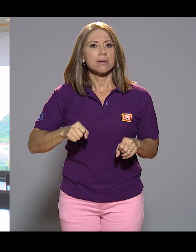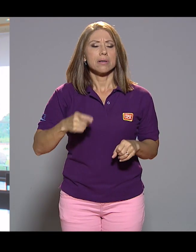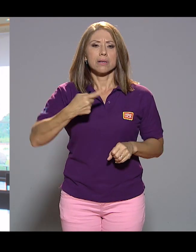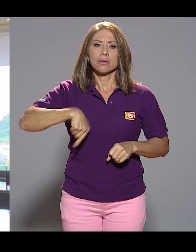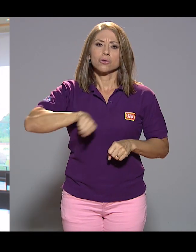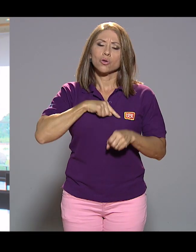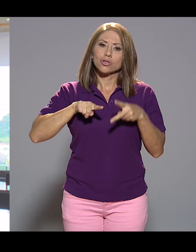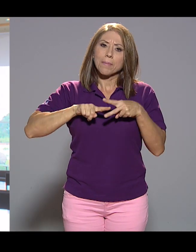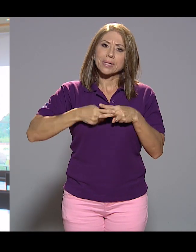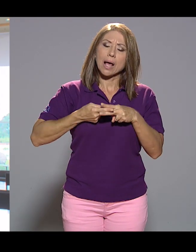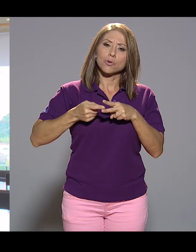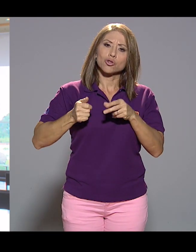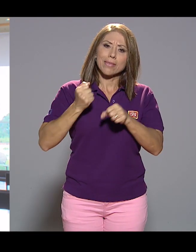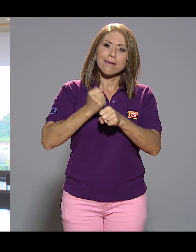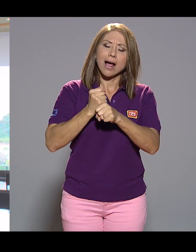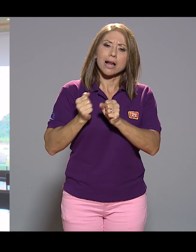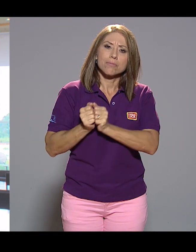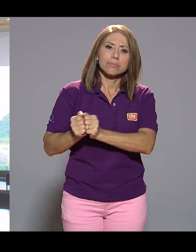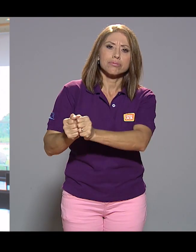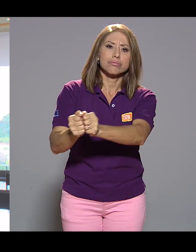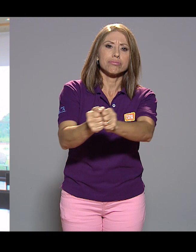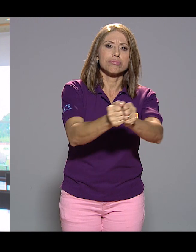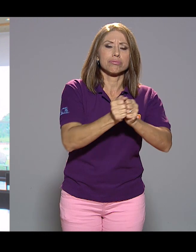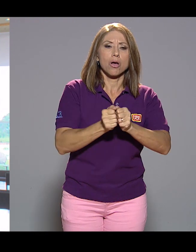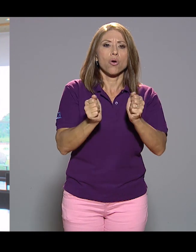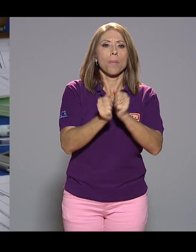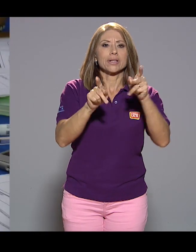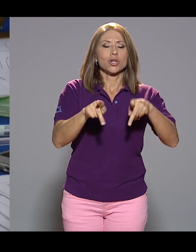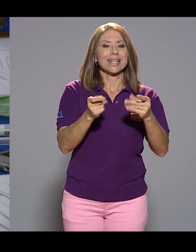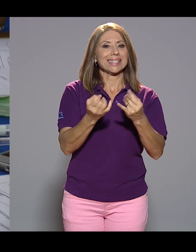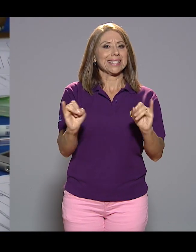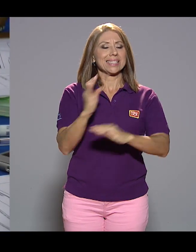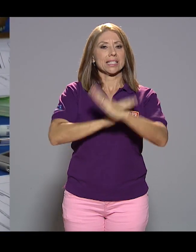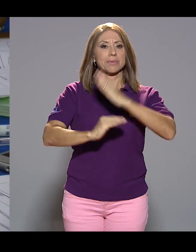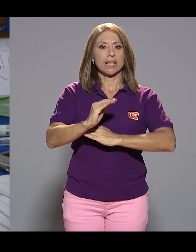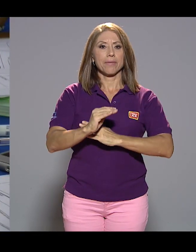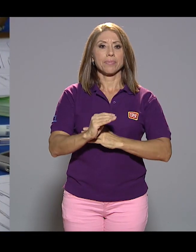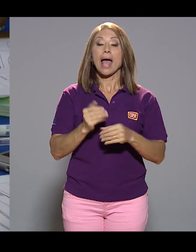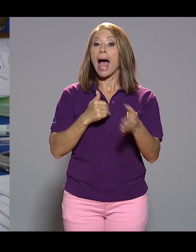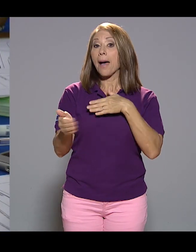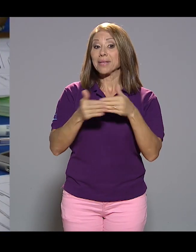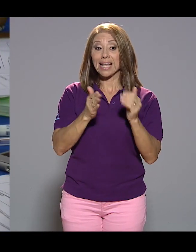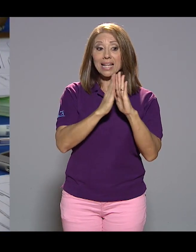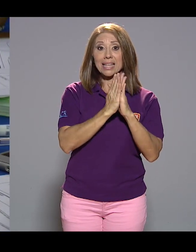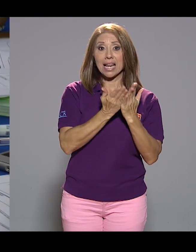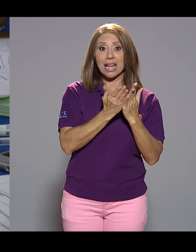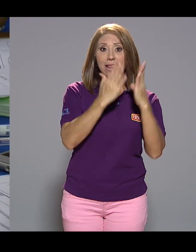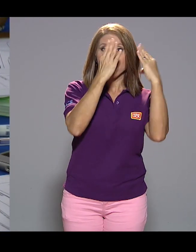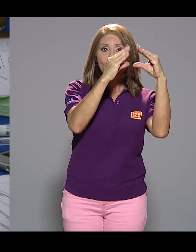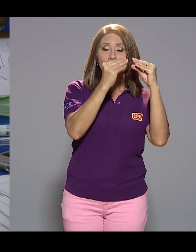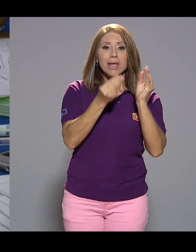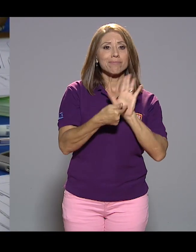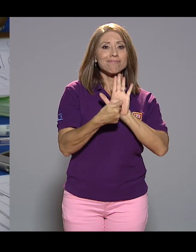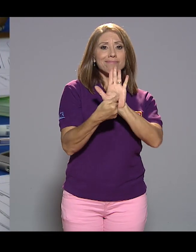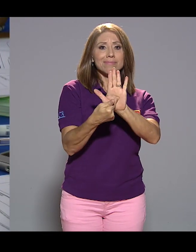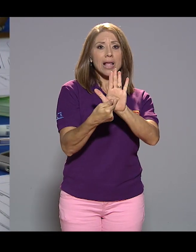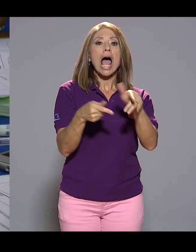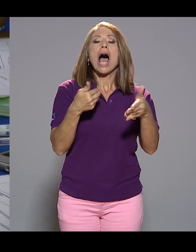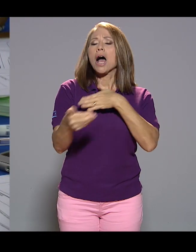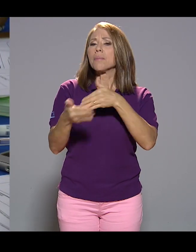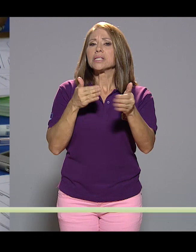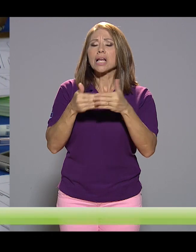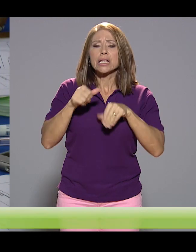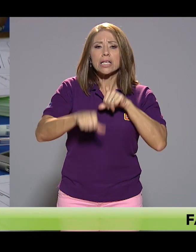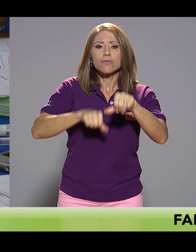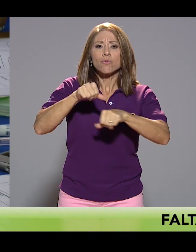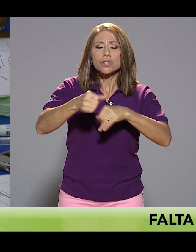nuestras aptitudes, y empezamos a trabajar en conjunto con las personas sin discapacidad. A pesar de la presentación de este informe